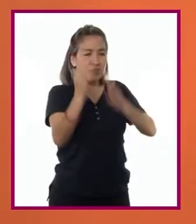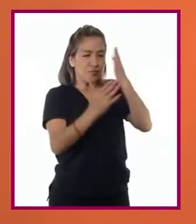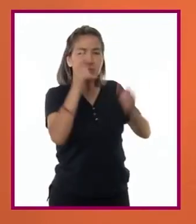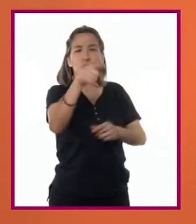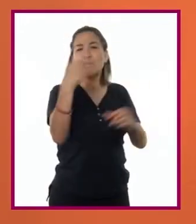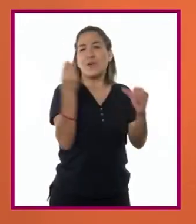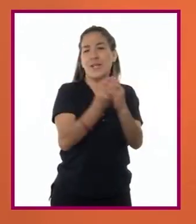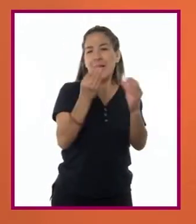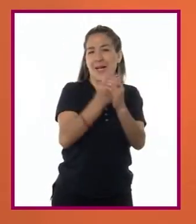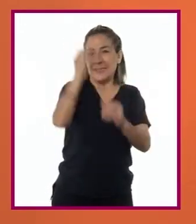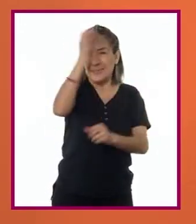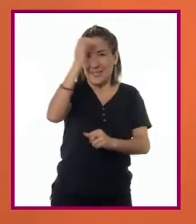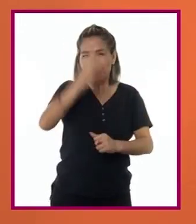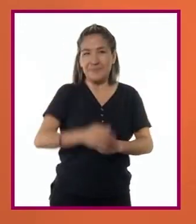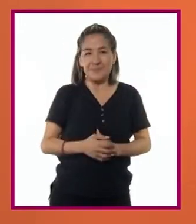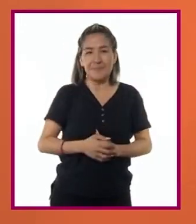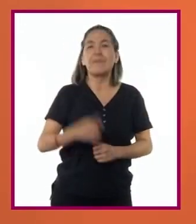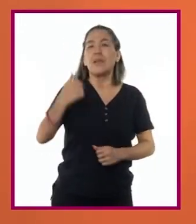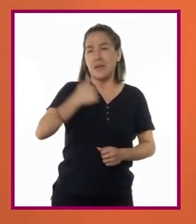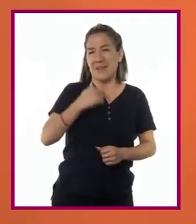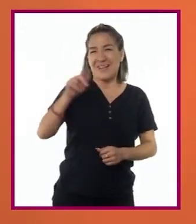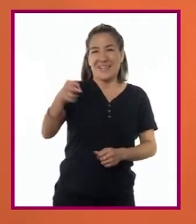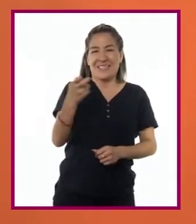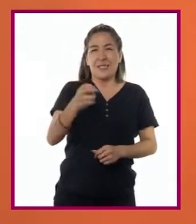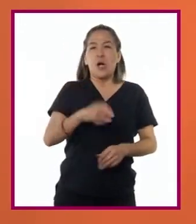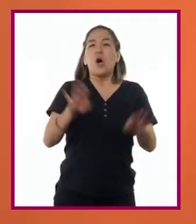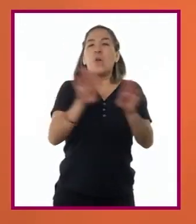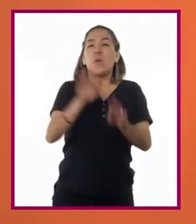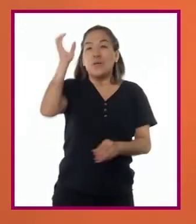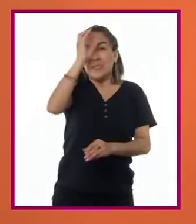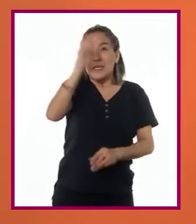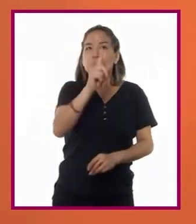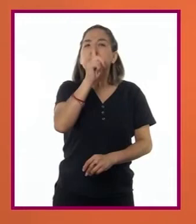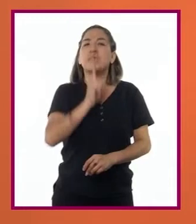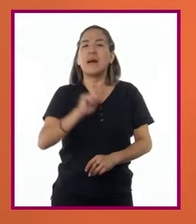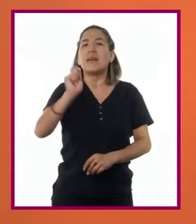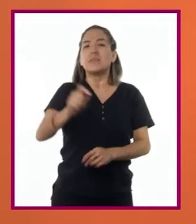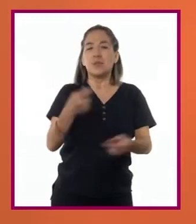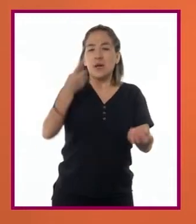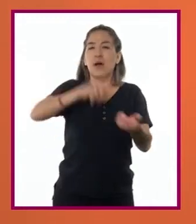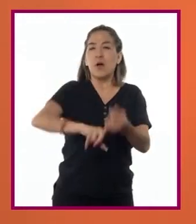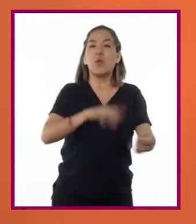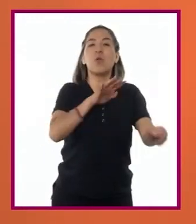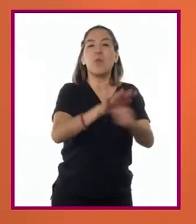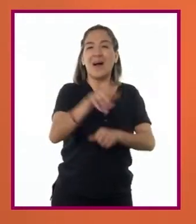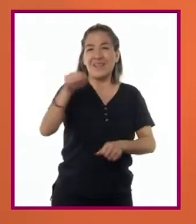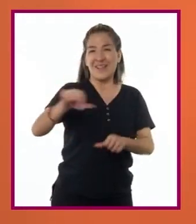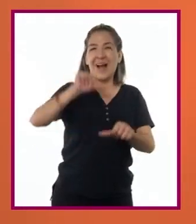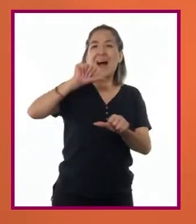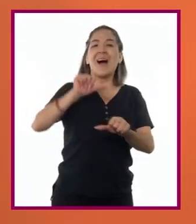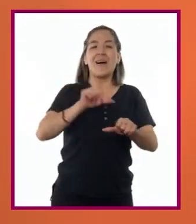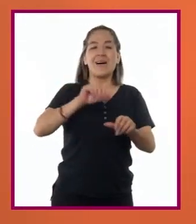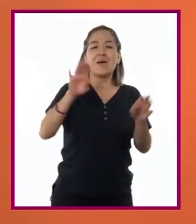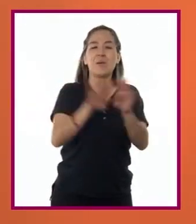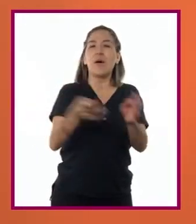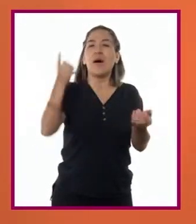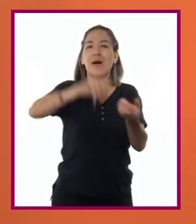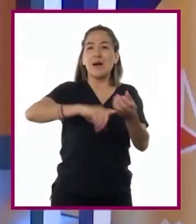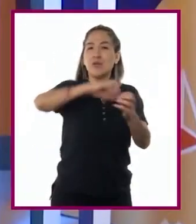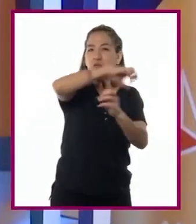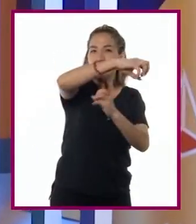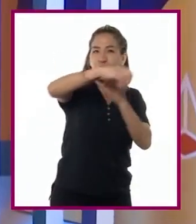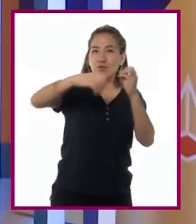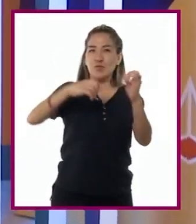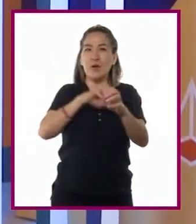pseudociencia, recuerdo que en una sesión anterior se abordó la diferencia entre la astronomía y la